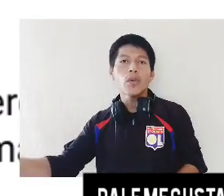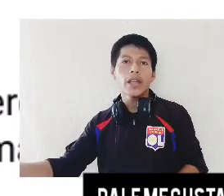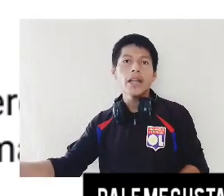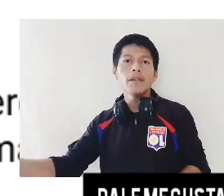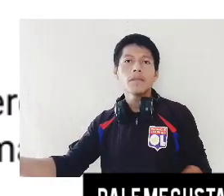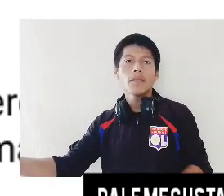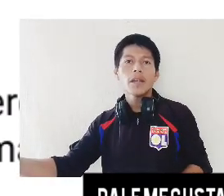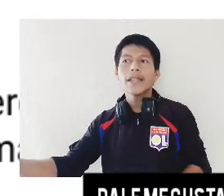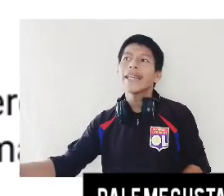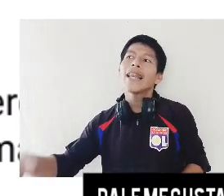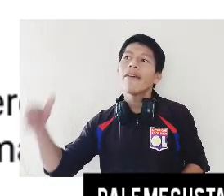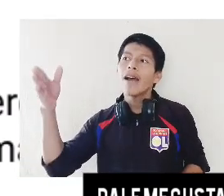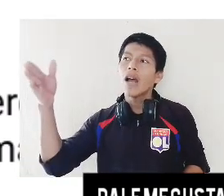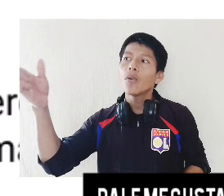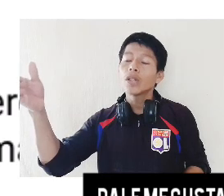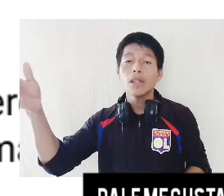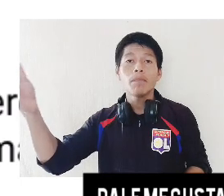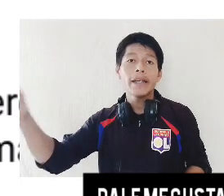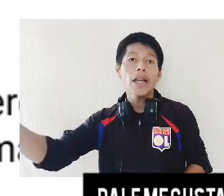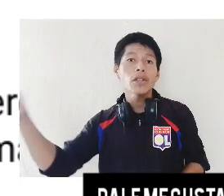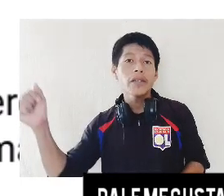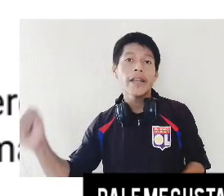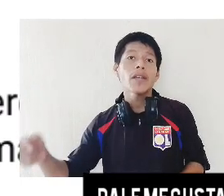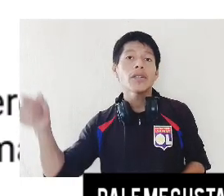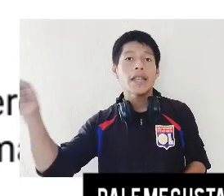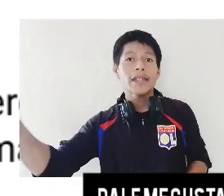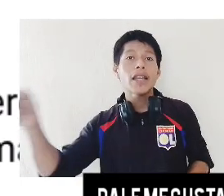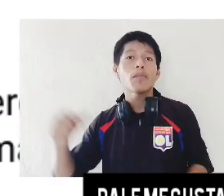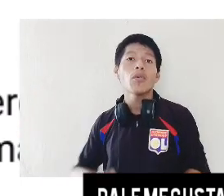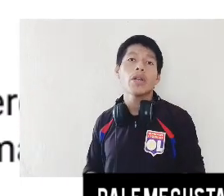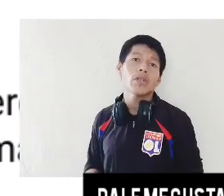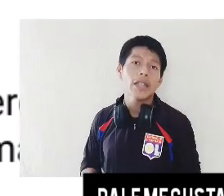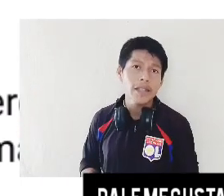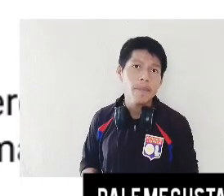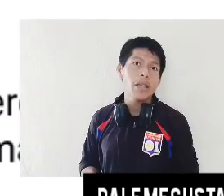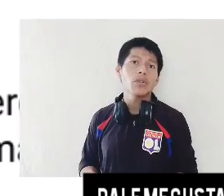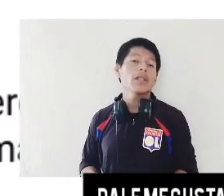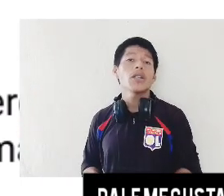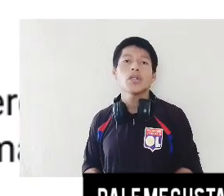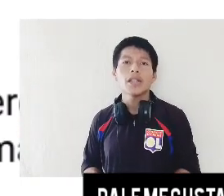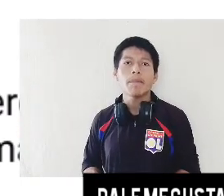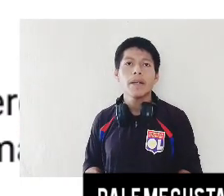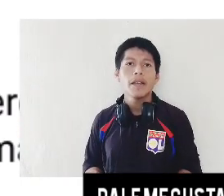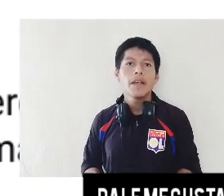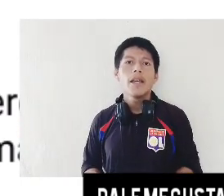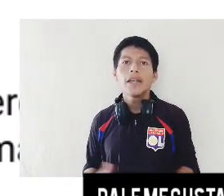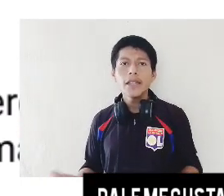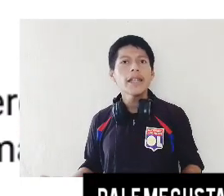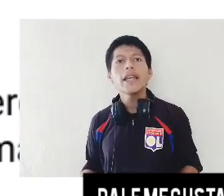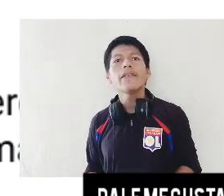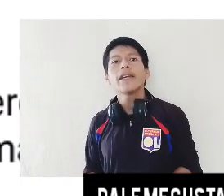verdad histórica señalaba a los implicados liberados estar involucrados en el tema de Ayotzinapa.